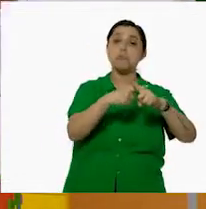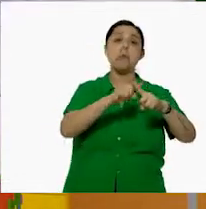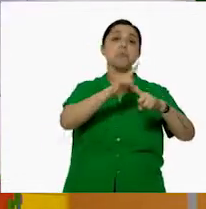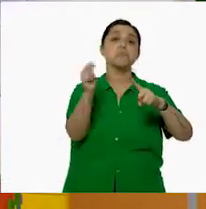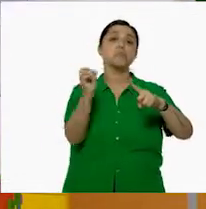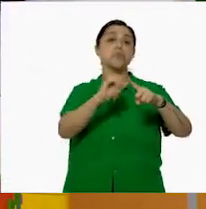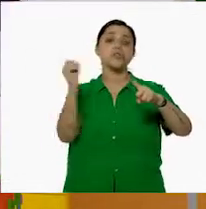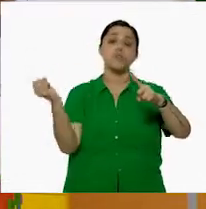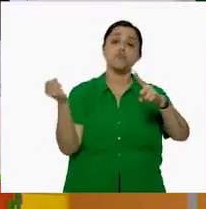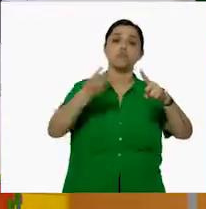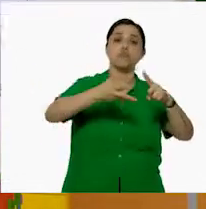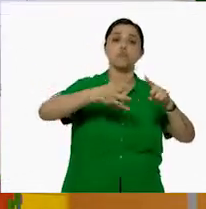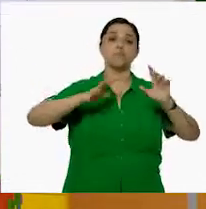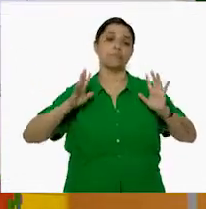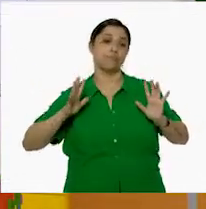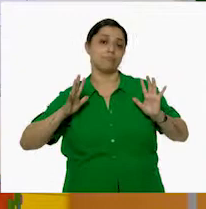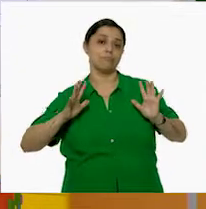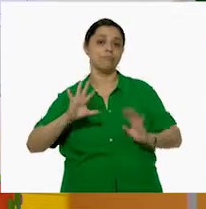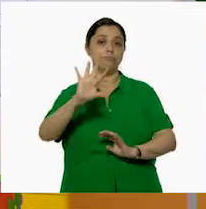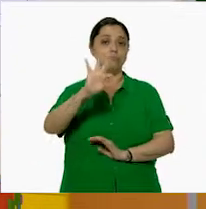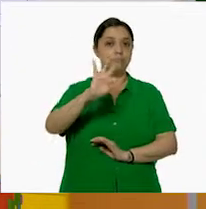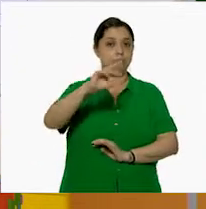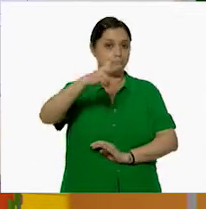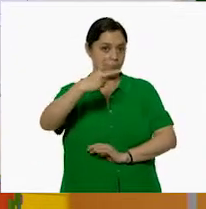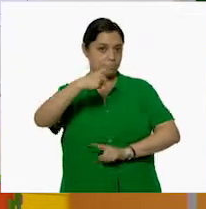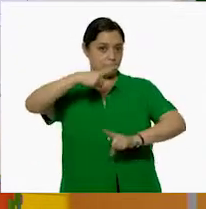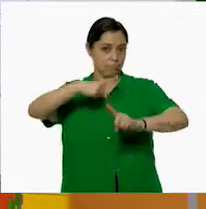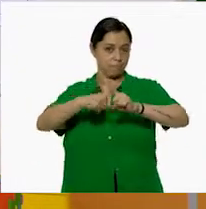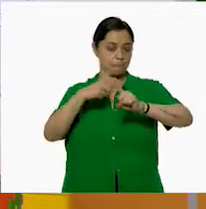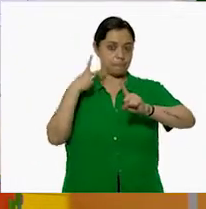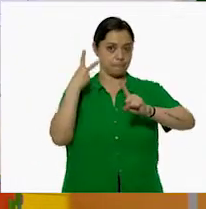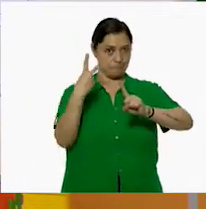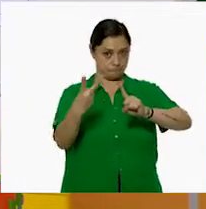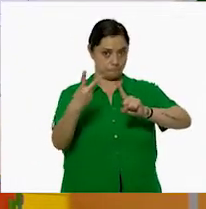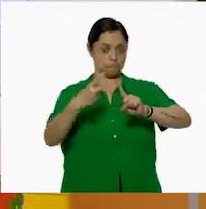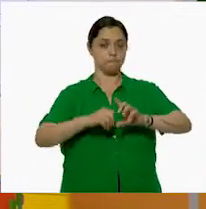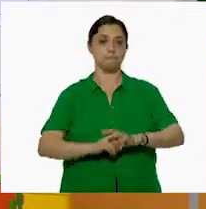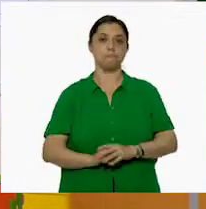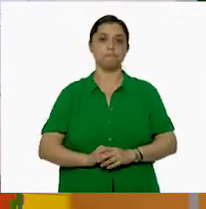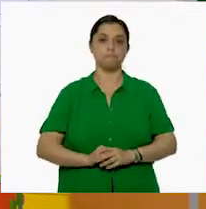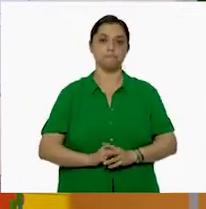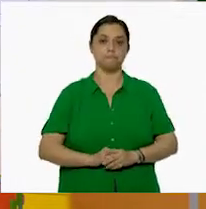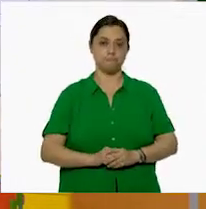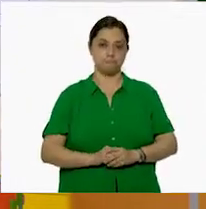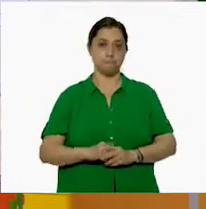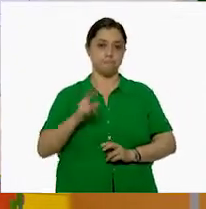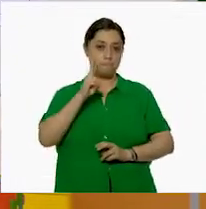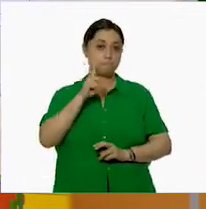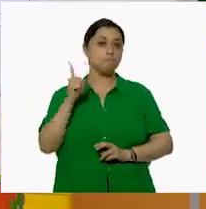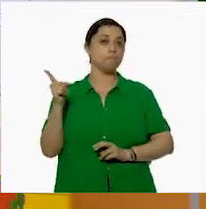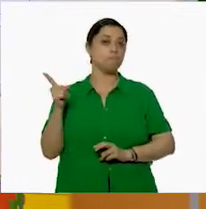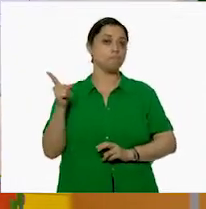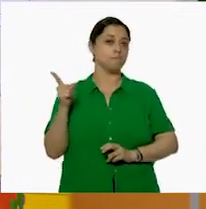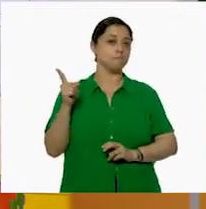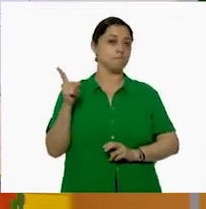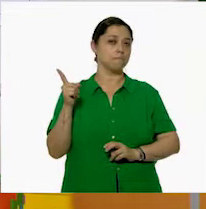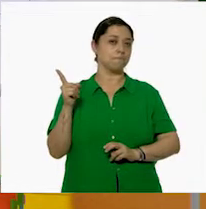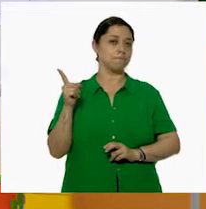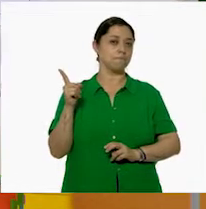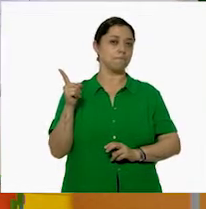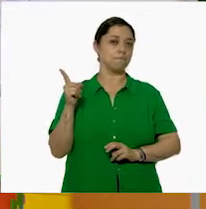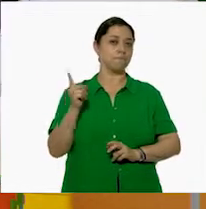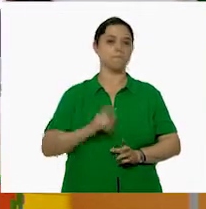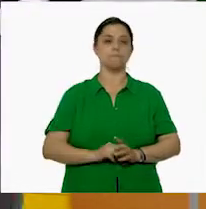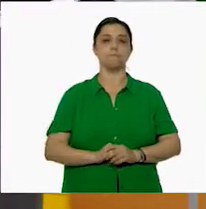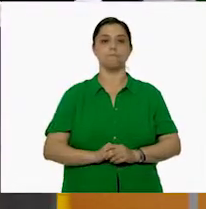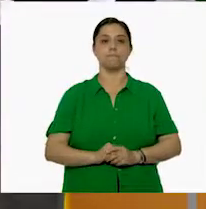Muy, muy bien. Ahora, 42 por 2. Vamos a ver. Muy bien. ¿Qué dice Melisa? Muy bien.